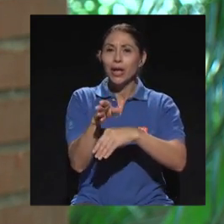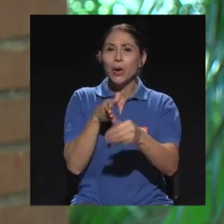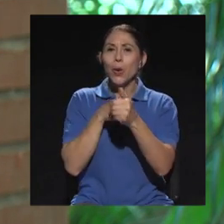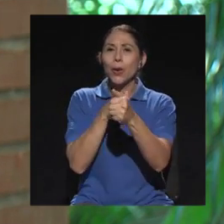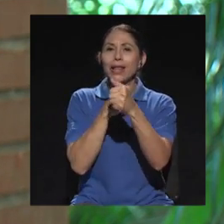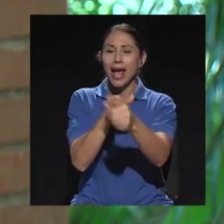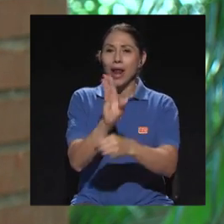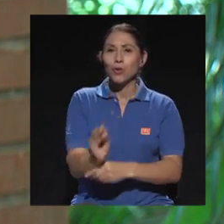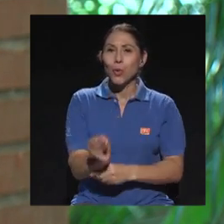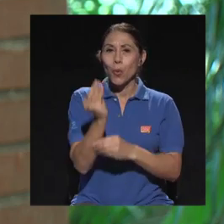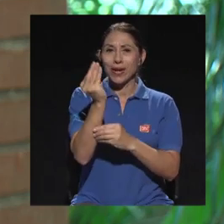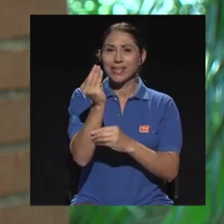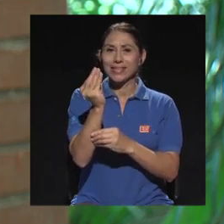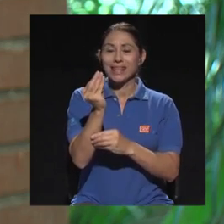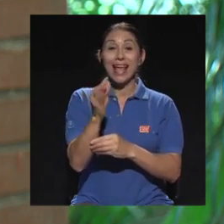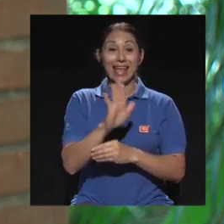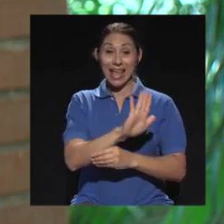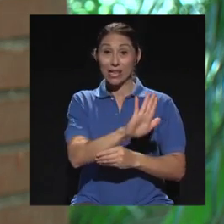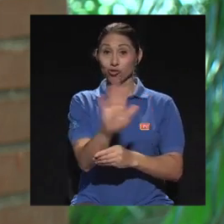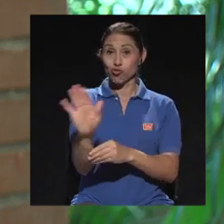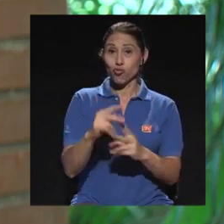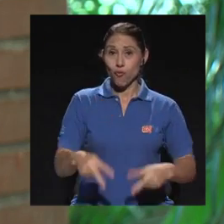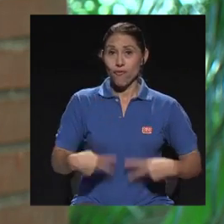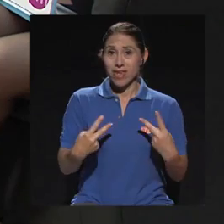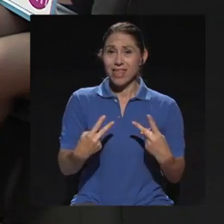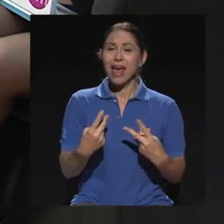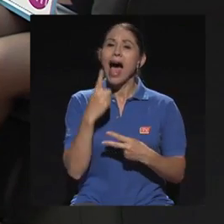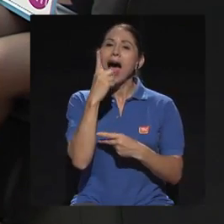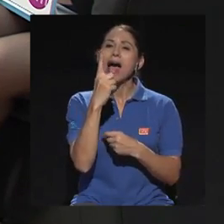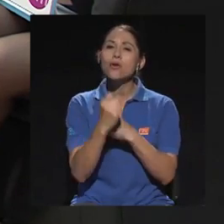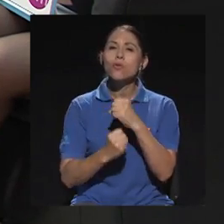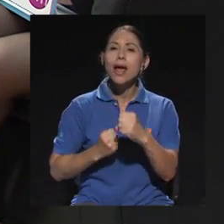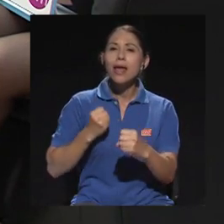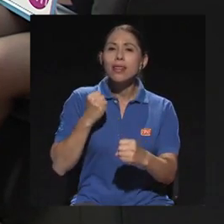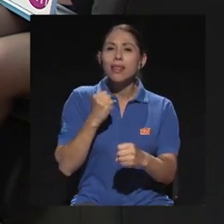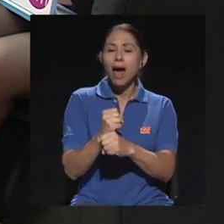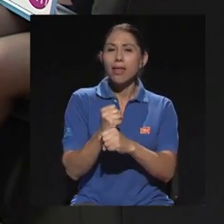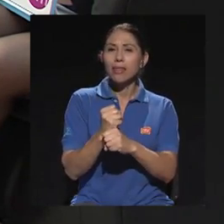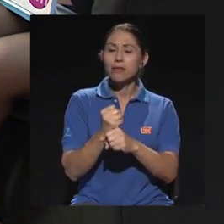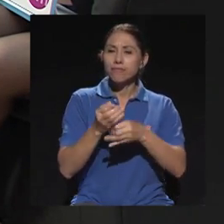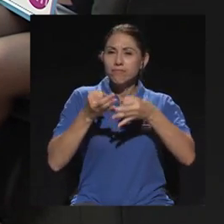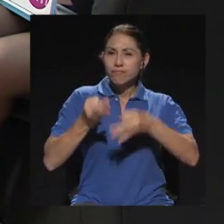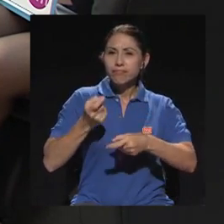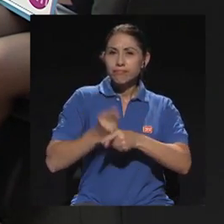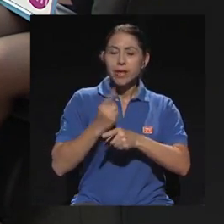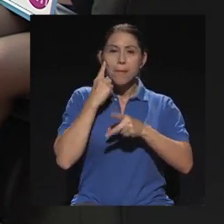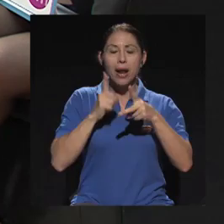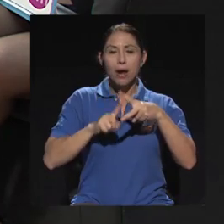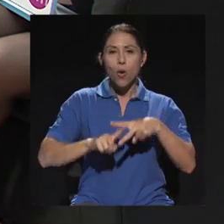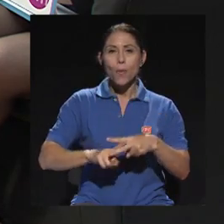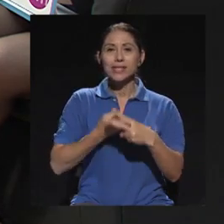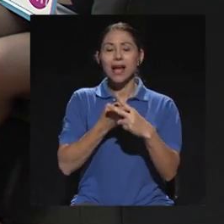que existe una edad en la vida de ellos para comenzar proyectos y comenzar